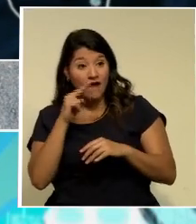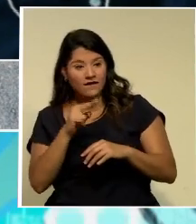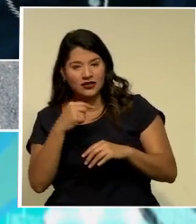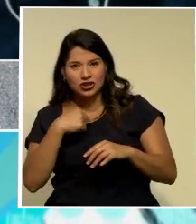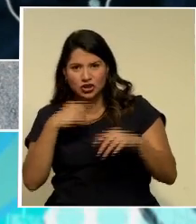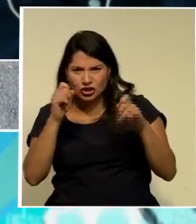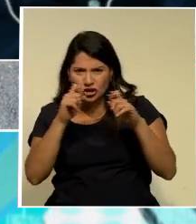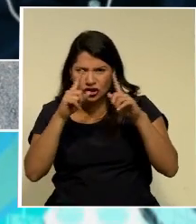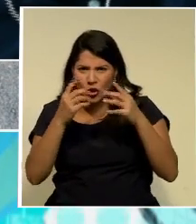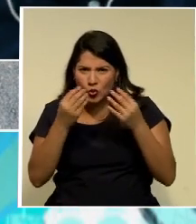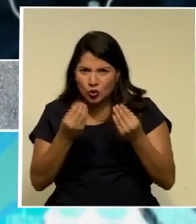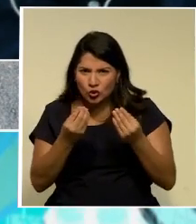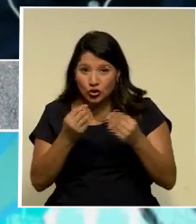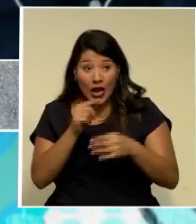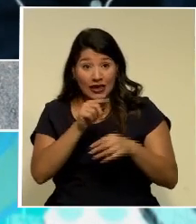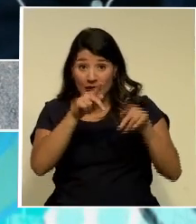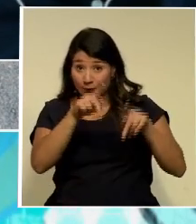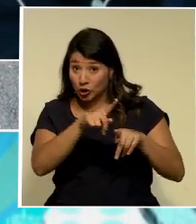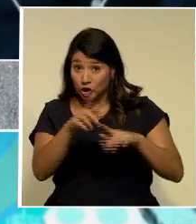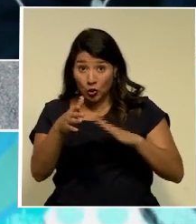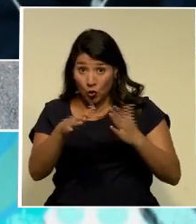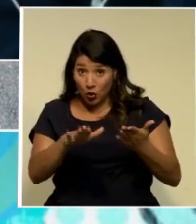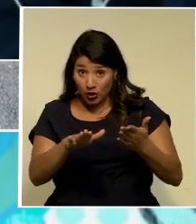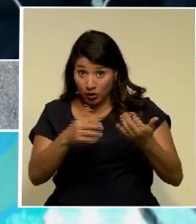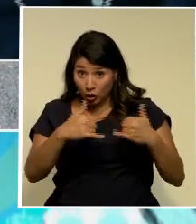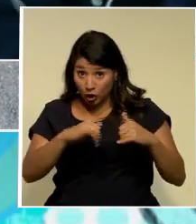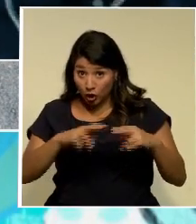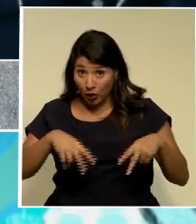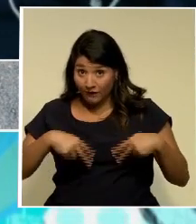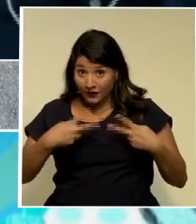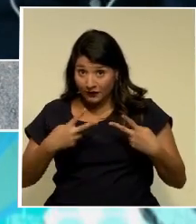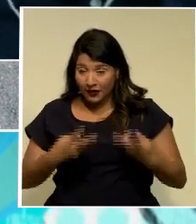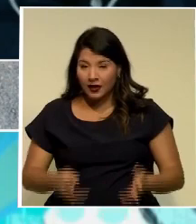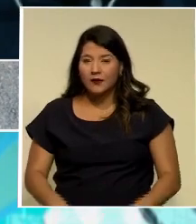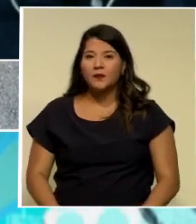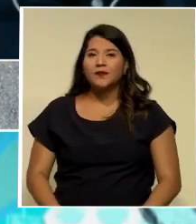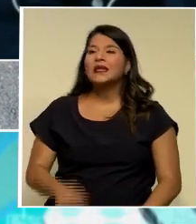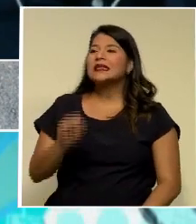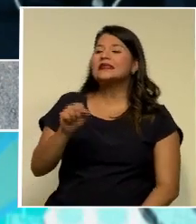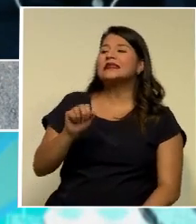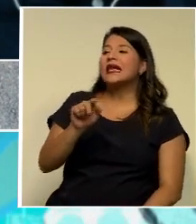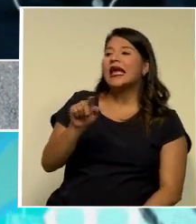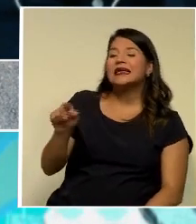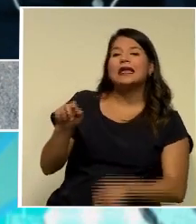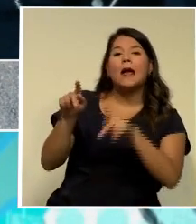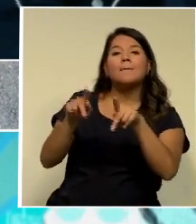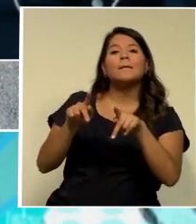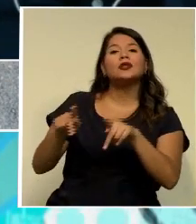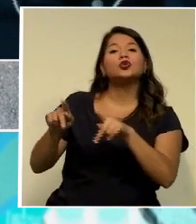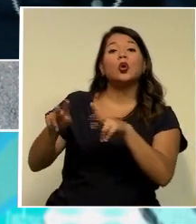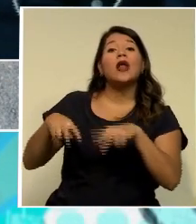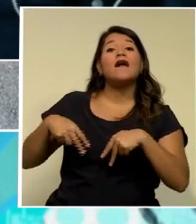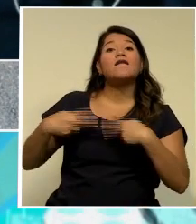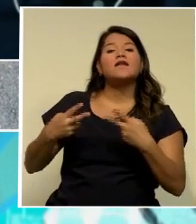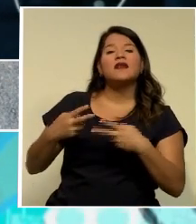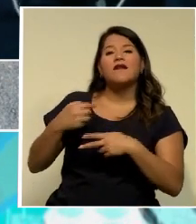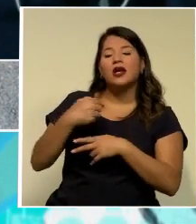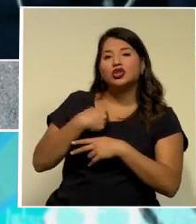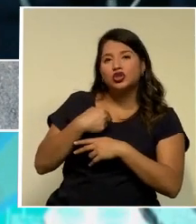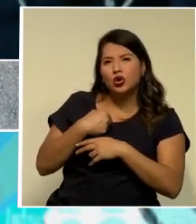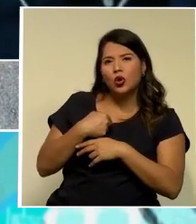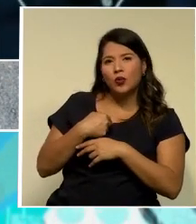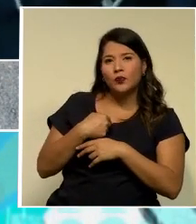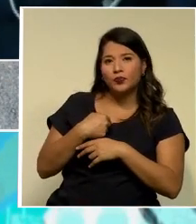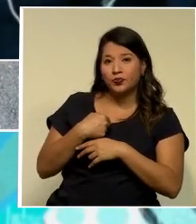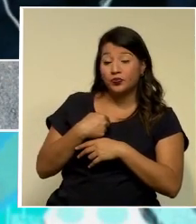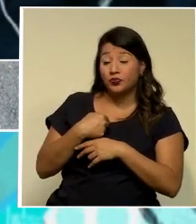mucho. Esa persona no está muerta, está viva. Sí, esas personas están vivas. Lo que pasa es que yo estaba en la oficina. Cuando